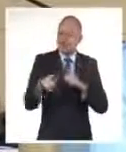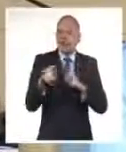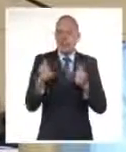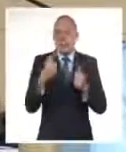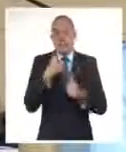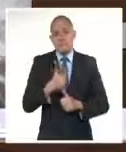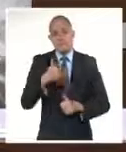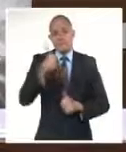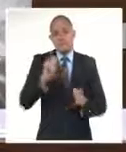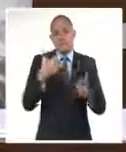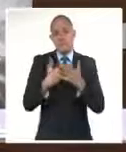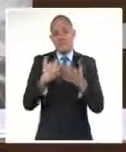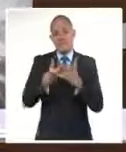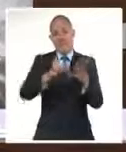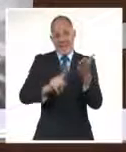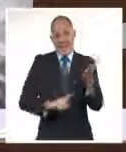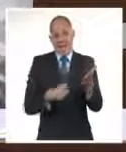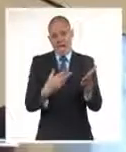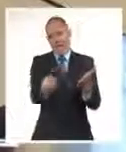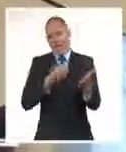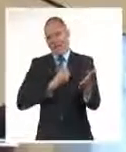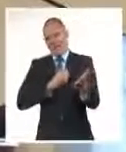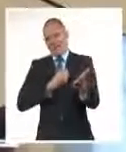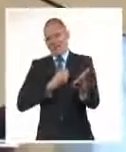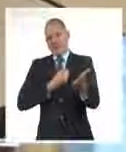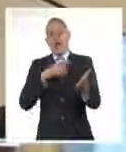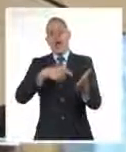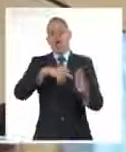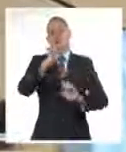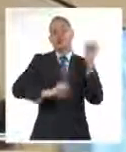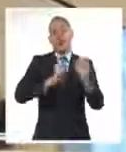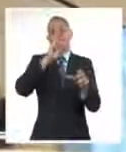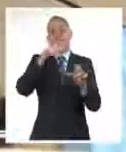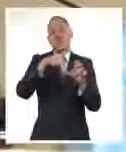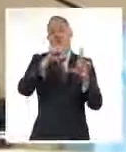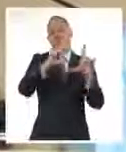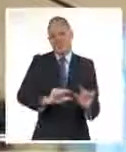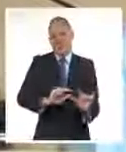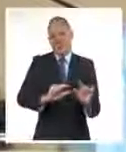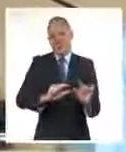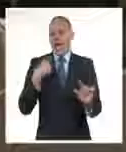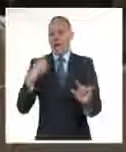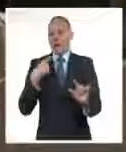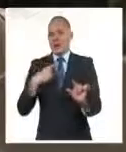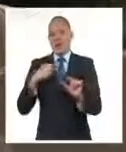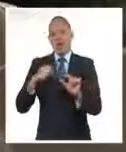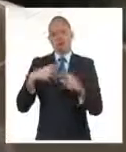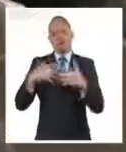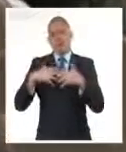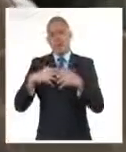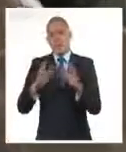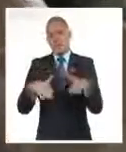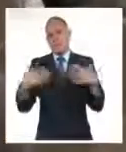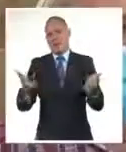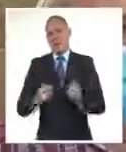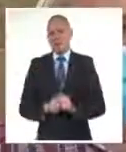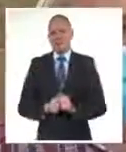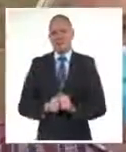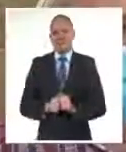porque la empresa eléctrica nos paga esa energía y eso va a las utilidades de la propia industria. Luego de que varias